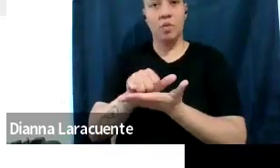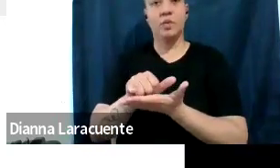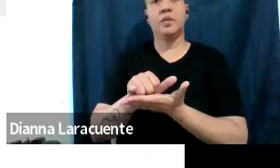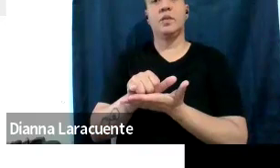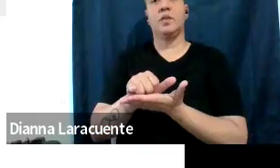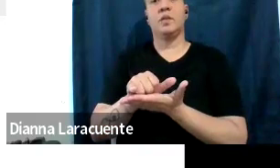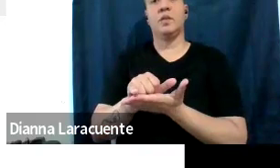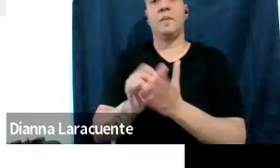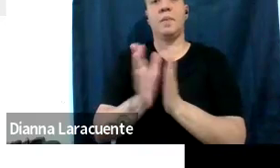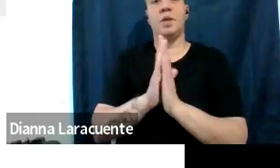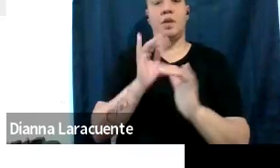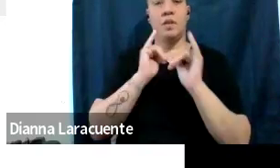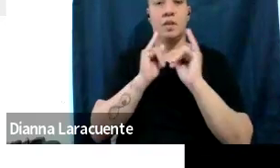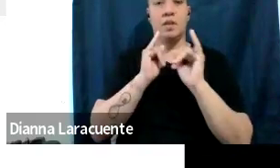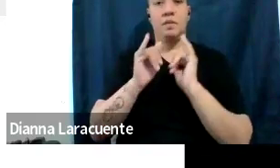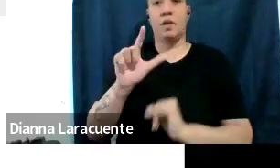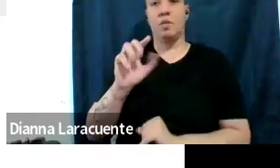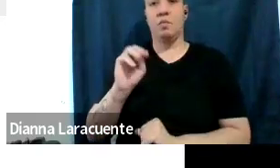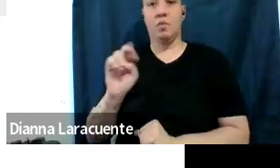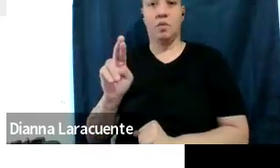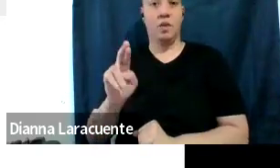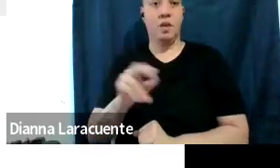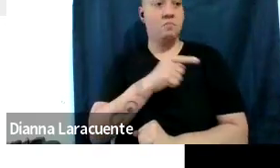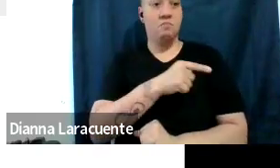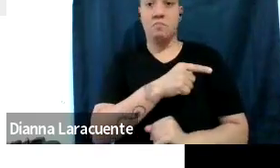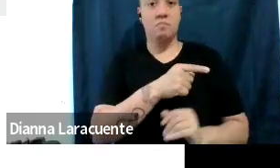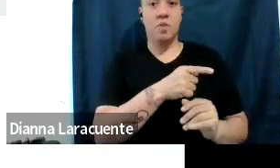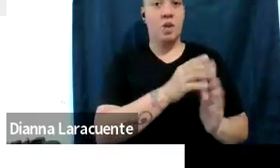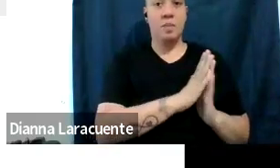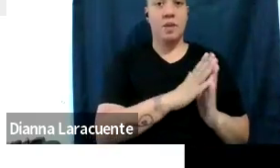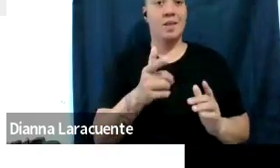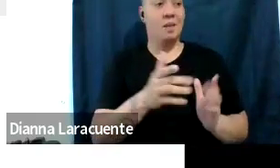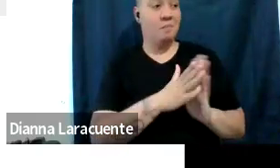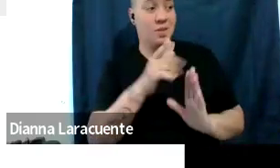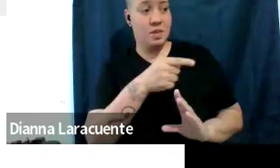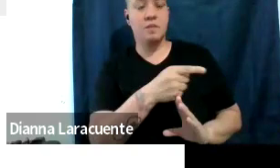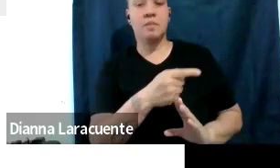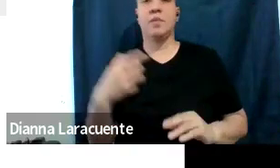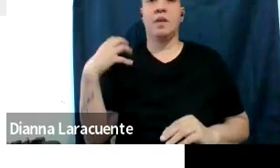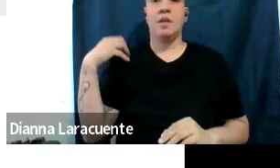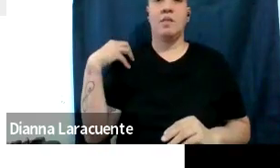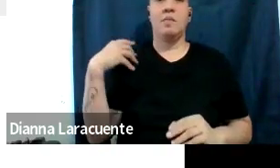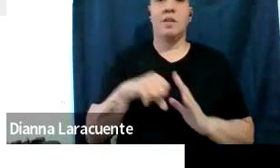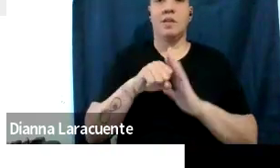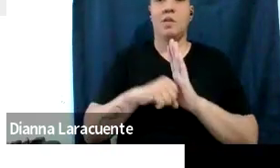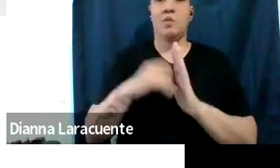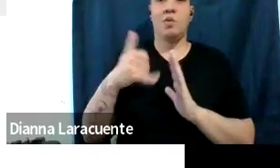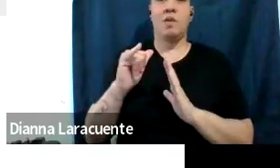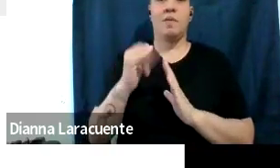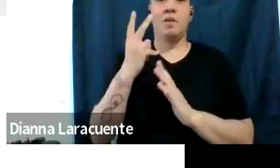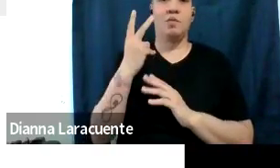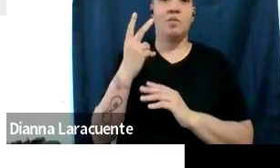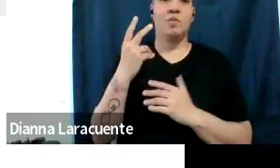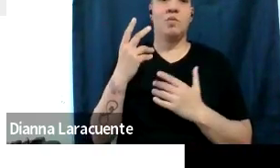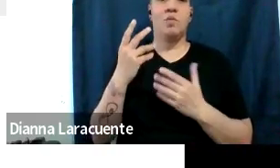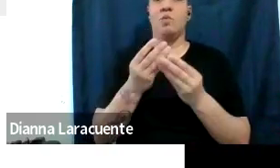una entrevista a Muñoz Rivera. No, él no la pide, se la piden. Era el jefe de todas maneras de Estado. Todavía no se había